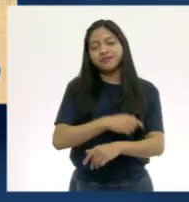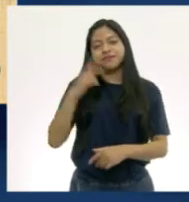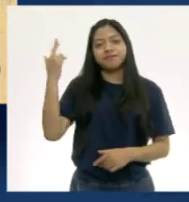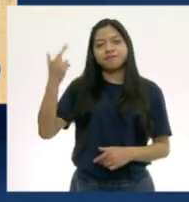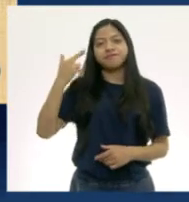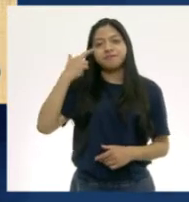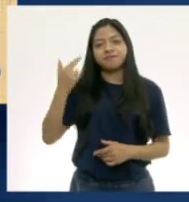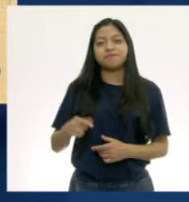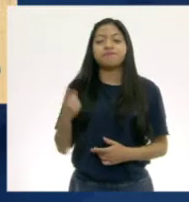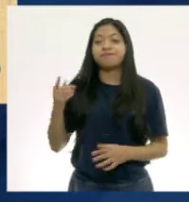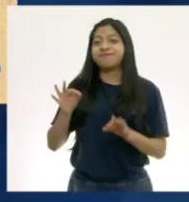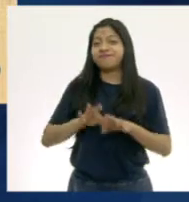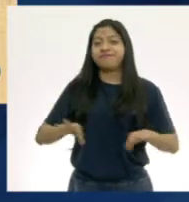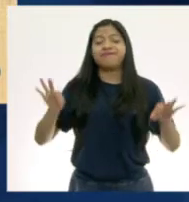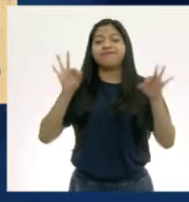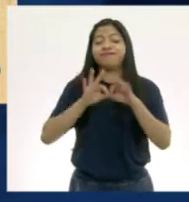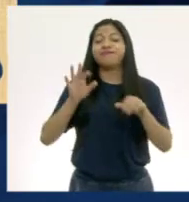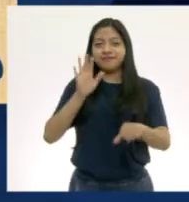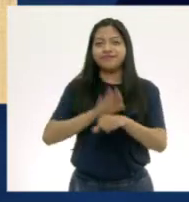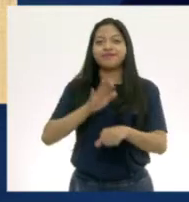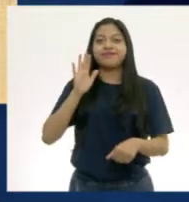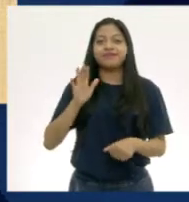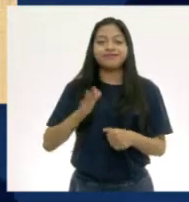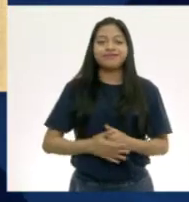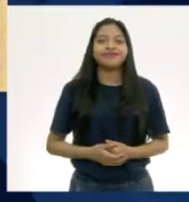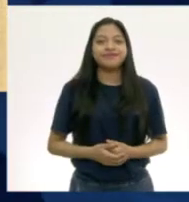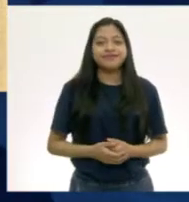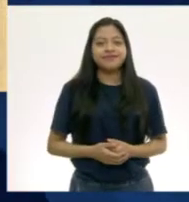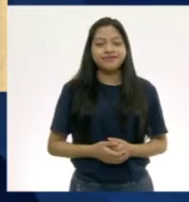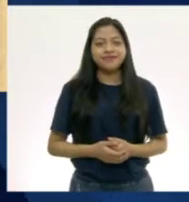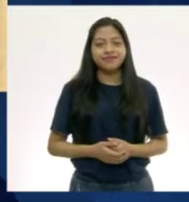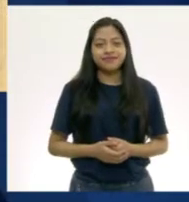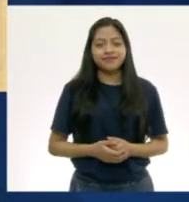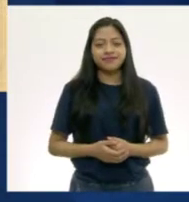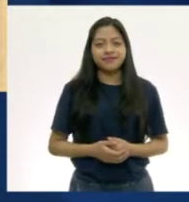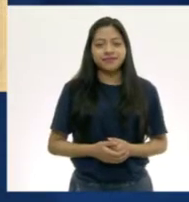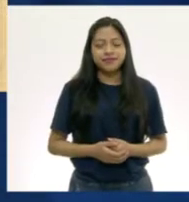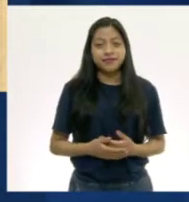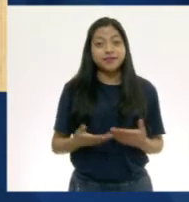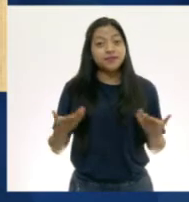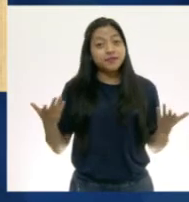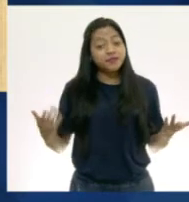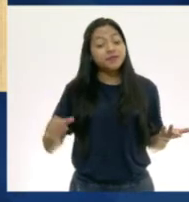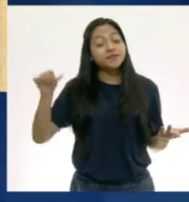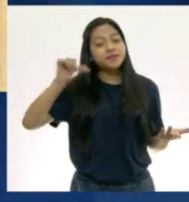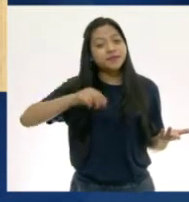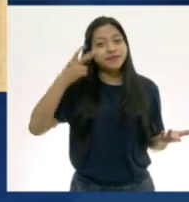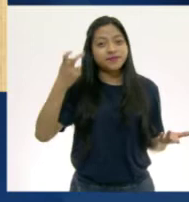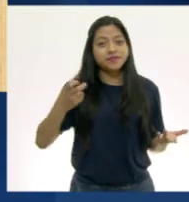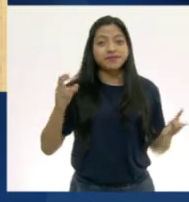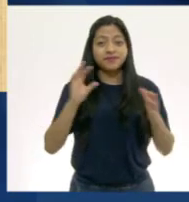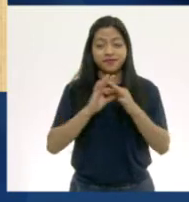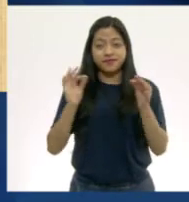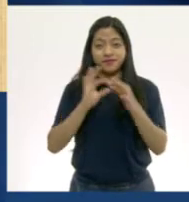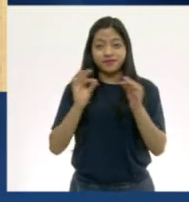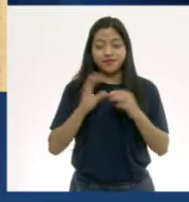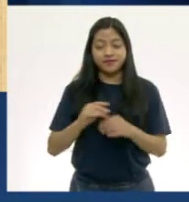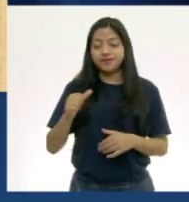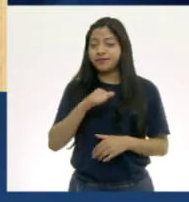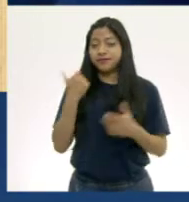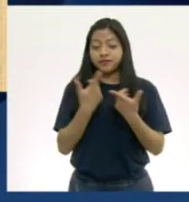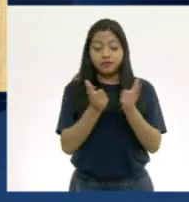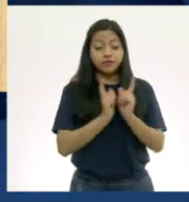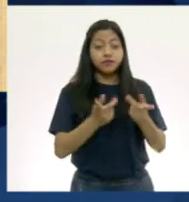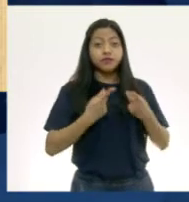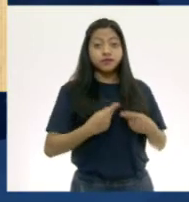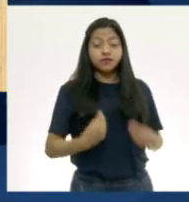Tutankamón. Sí. Muy bien. Bueno, pues hoy voy a explicarte sobre esta otra civilización posterior